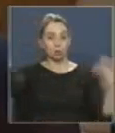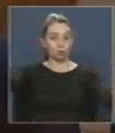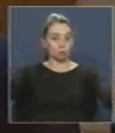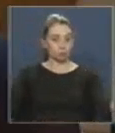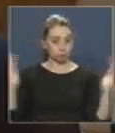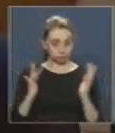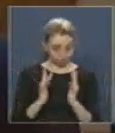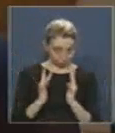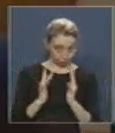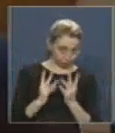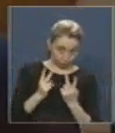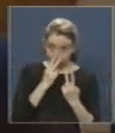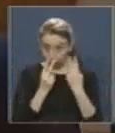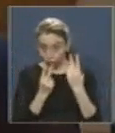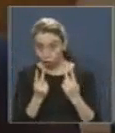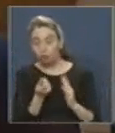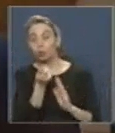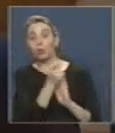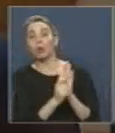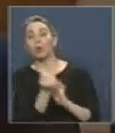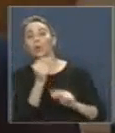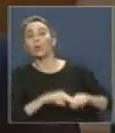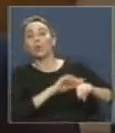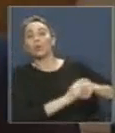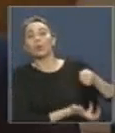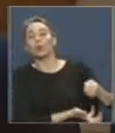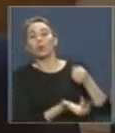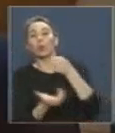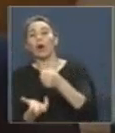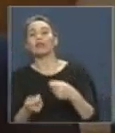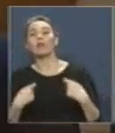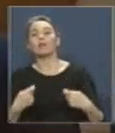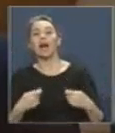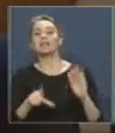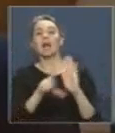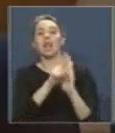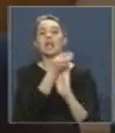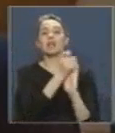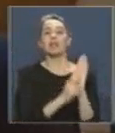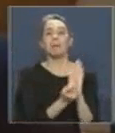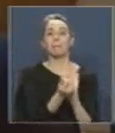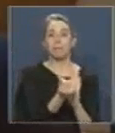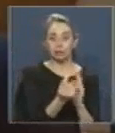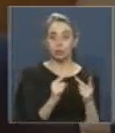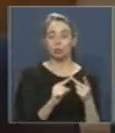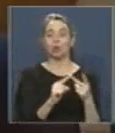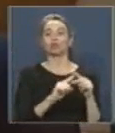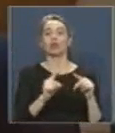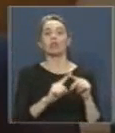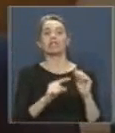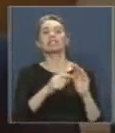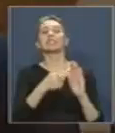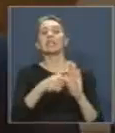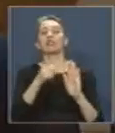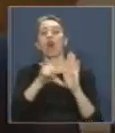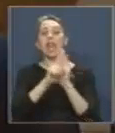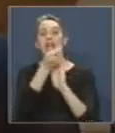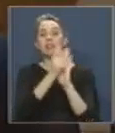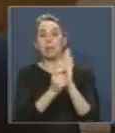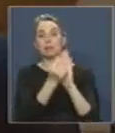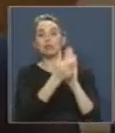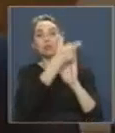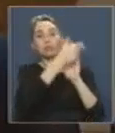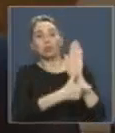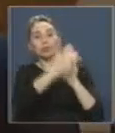necesario conocer presupuesto de la ejecución presupuestaria, presupuesto de las diversas partidas que van a estar